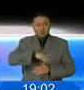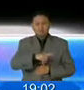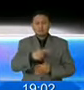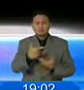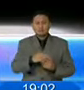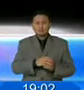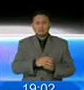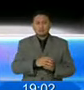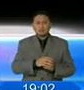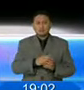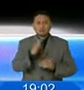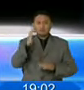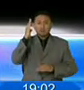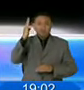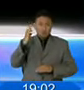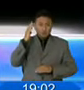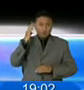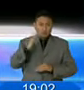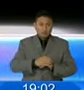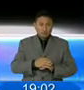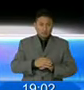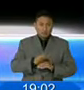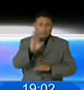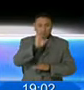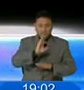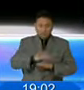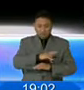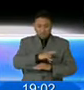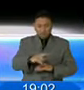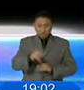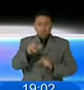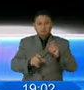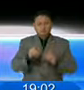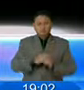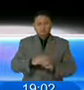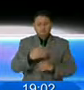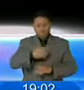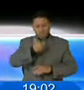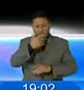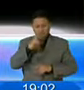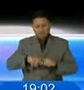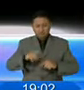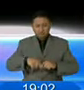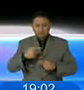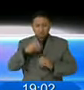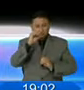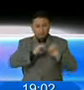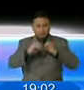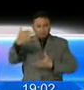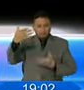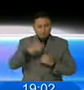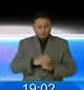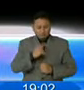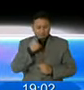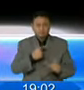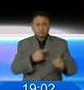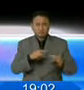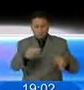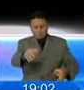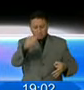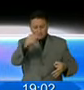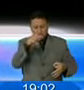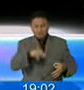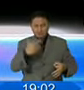electoral de la provincia de Tungurahua. En este se escucha el descontento de observadores de partidos políticos reclamando la aparición de